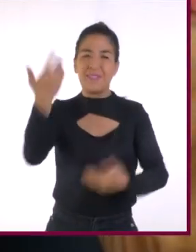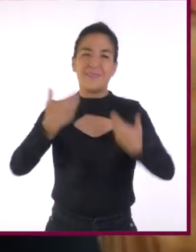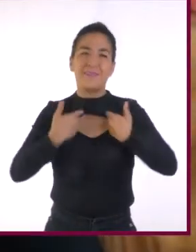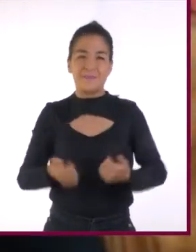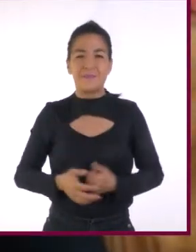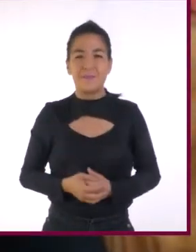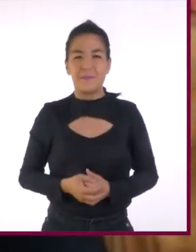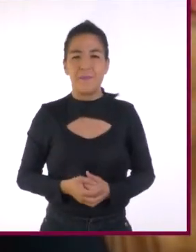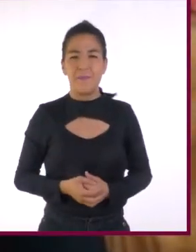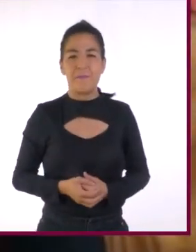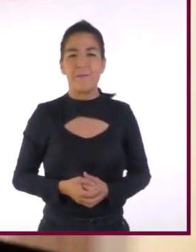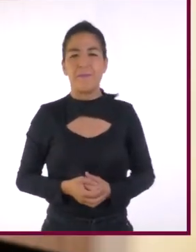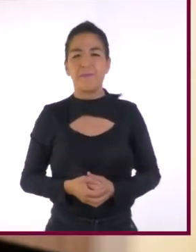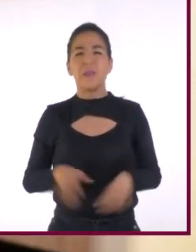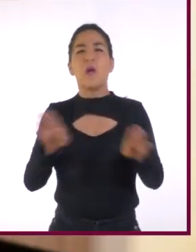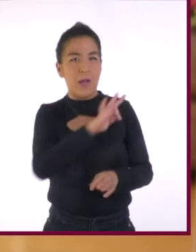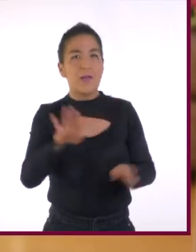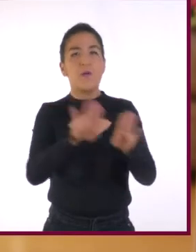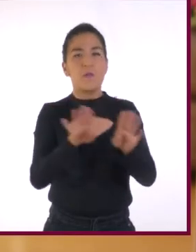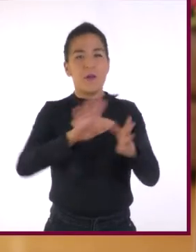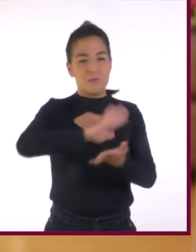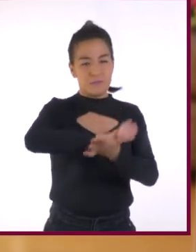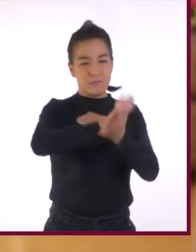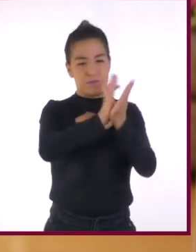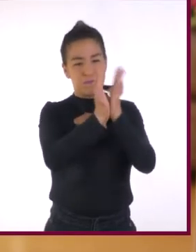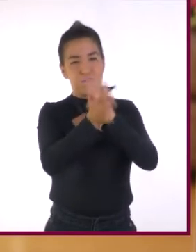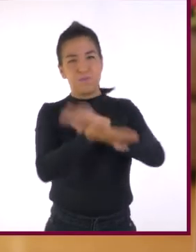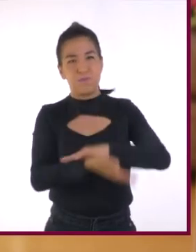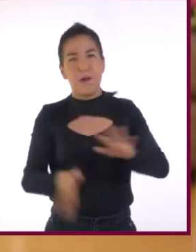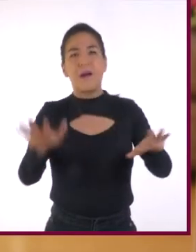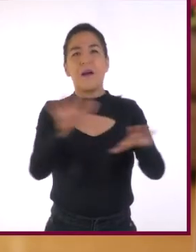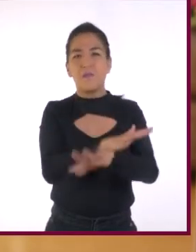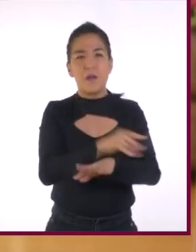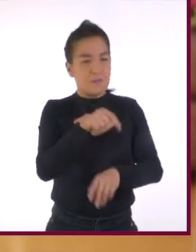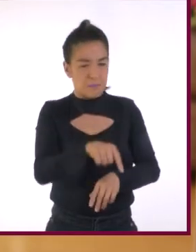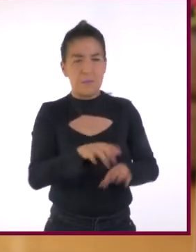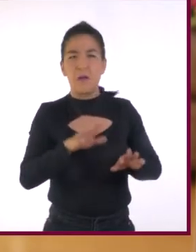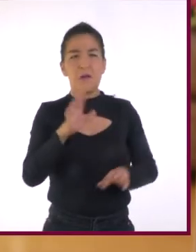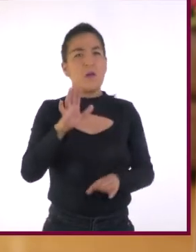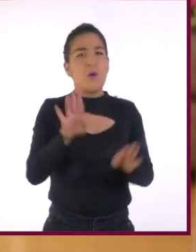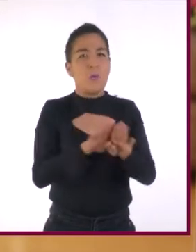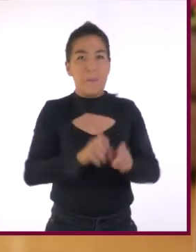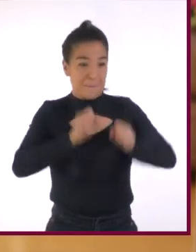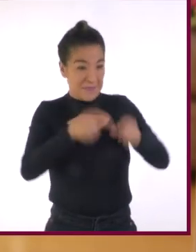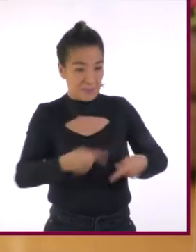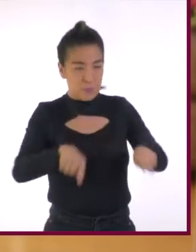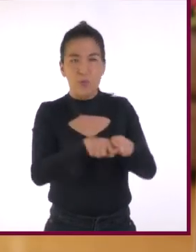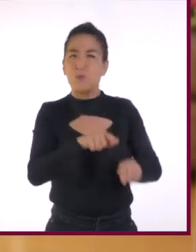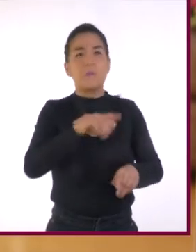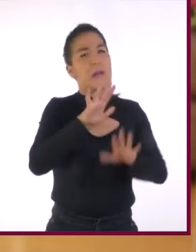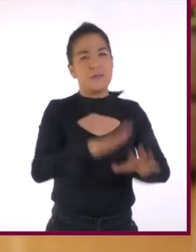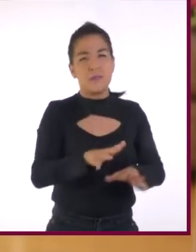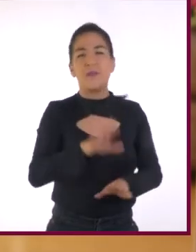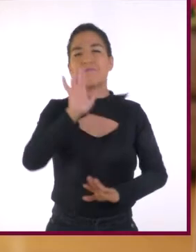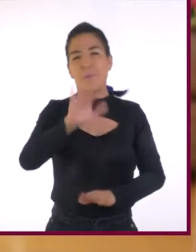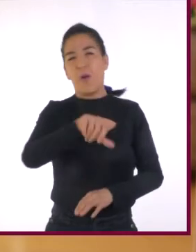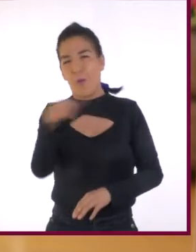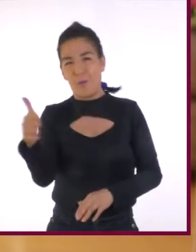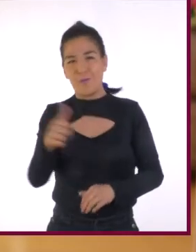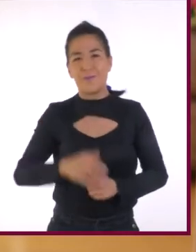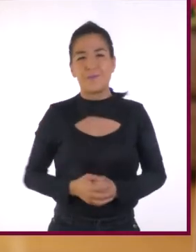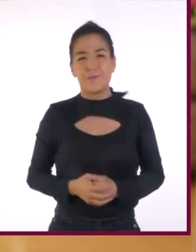Entonces, se puede calcular, pero no sé si tiene sentido calcularlo, ¿no? Entonces, a ese nivel hay otras fuerzas que son más